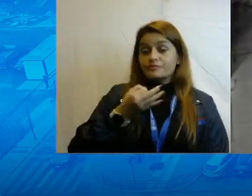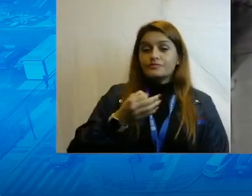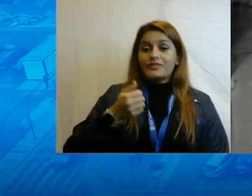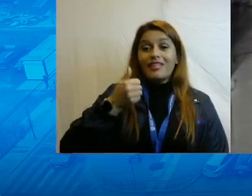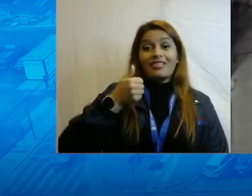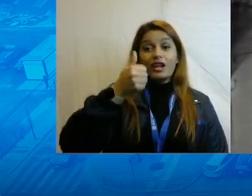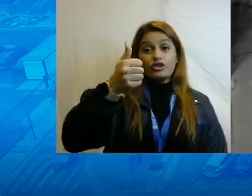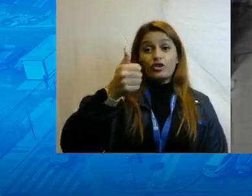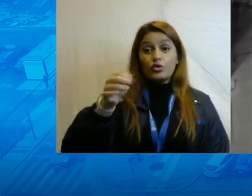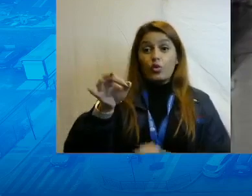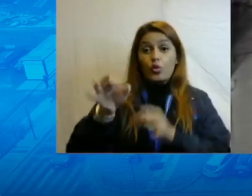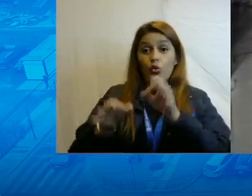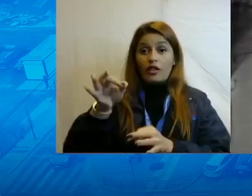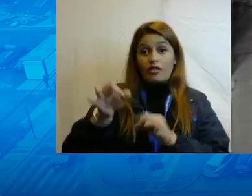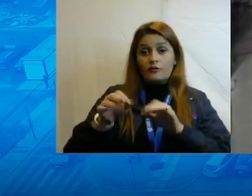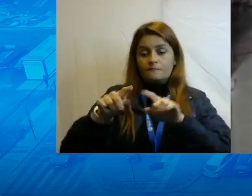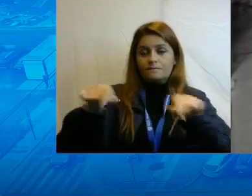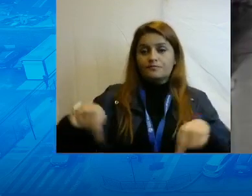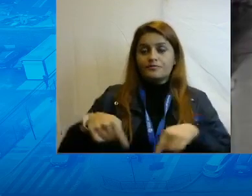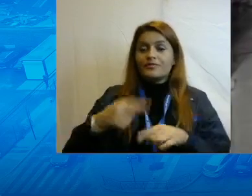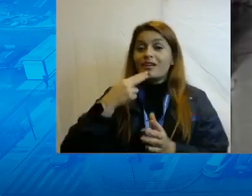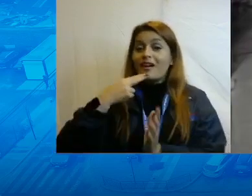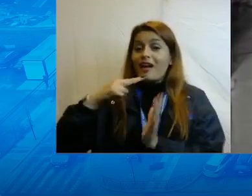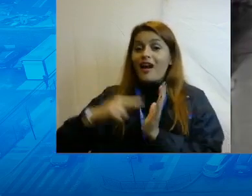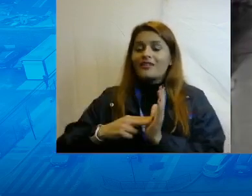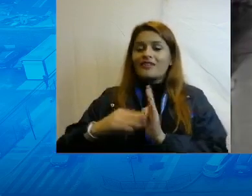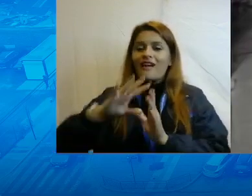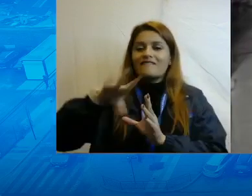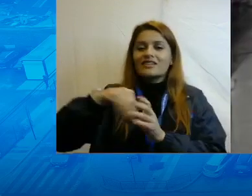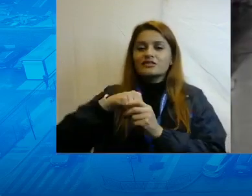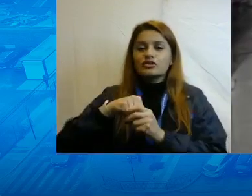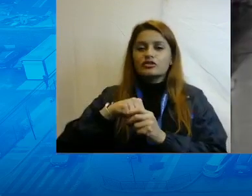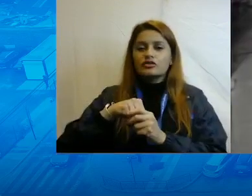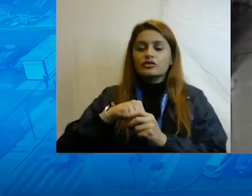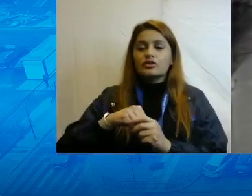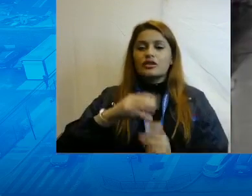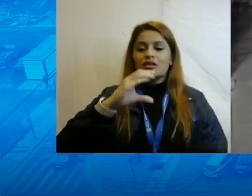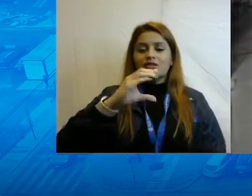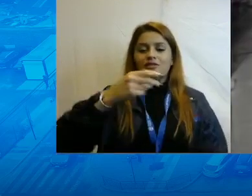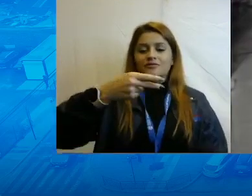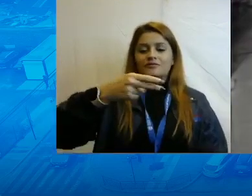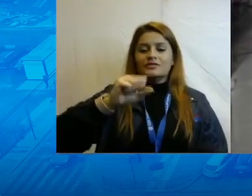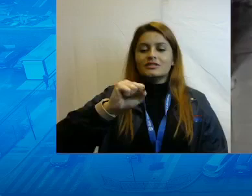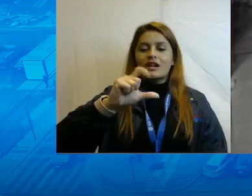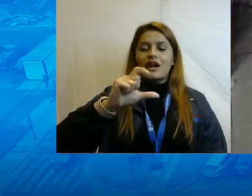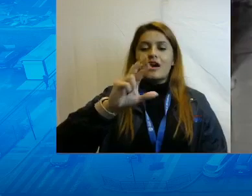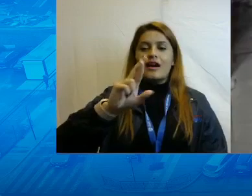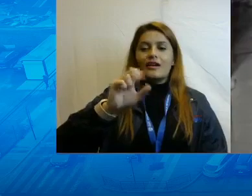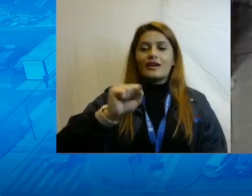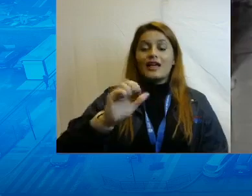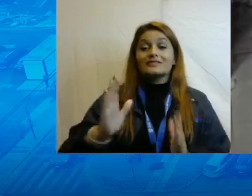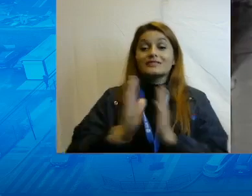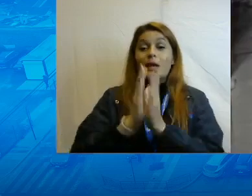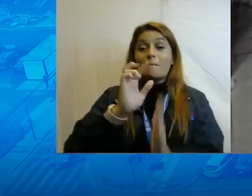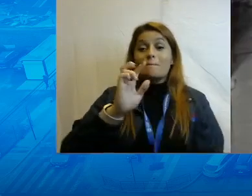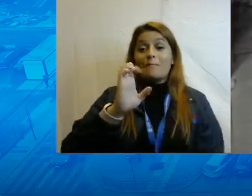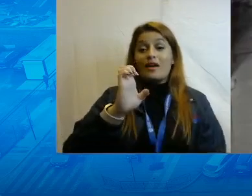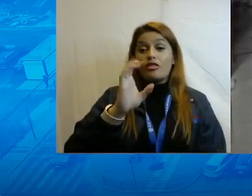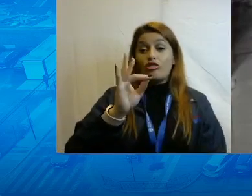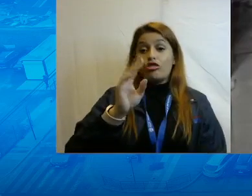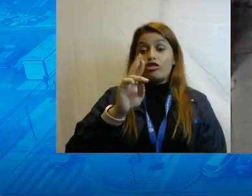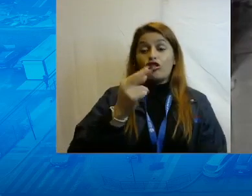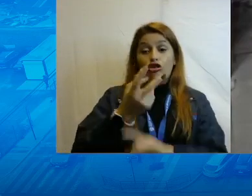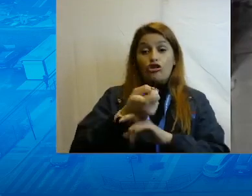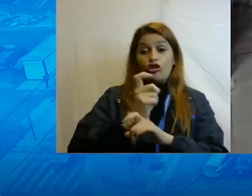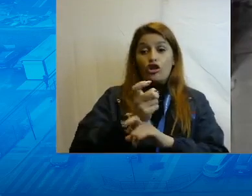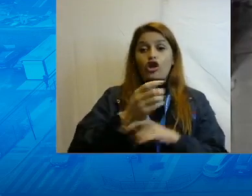ayer pronunciarse sobre la carta de la Junta de Vecinos Residencial Chacra San Pedro, que solicita como dato un terreno destinado a equipamiento ubicado